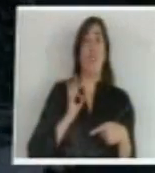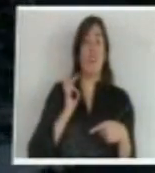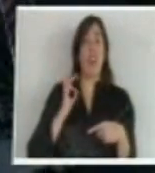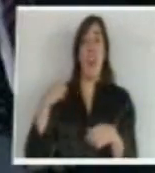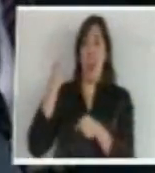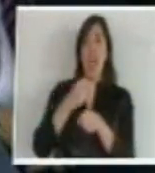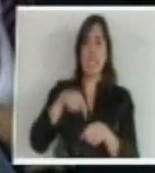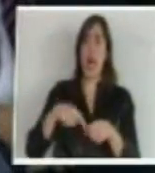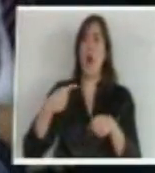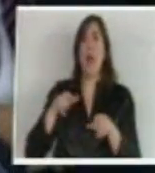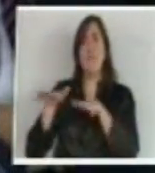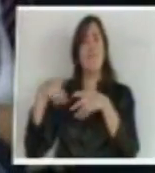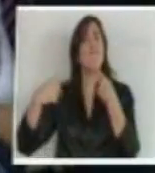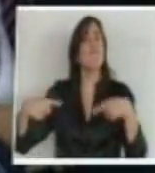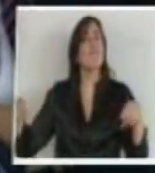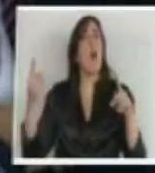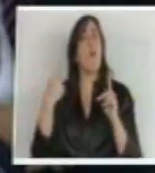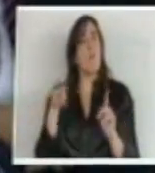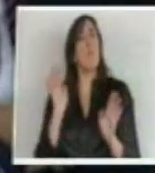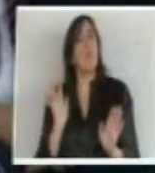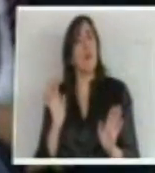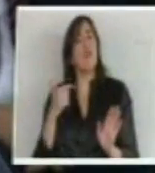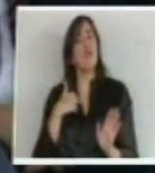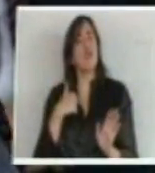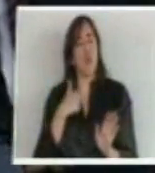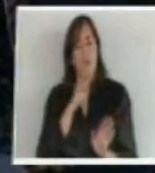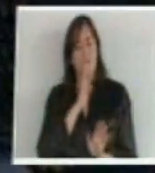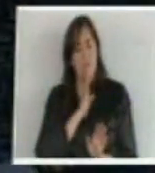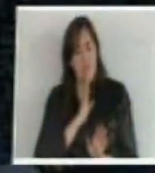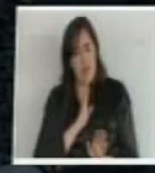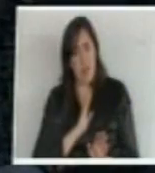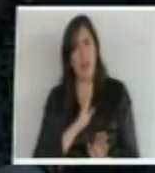Pero hemos demostrado con mucha humildad,